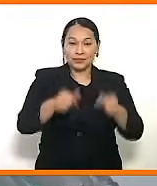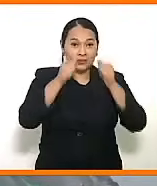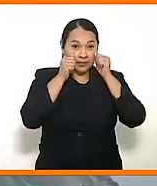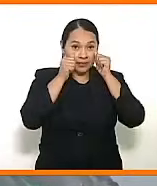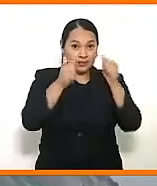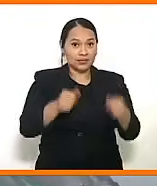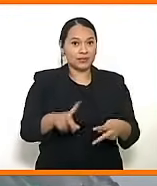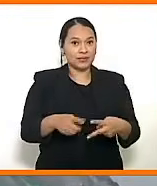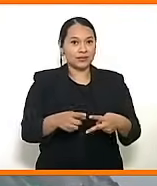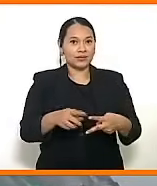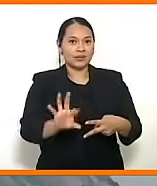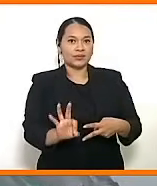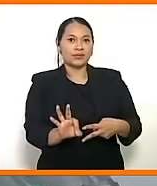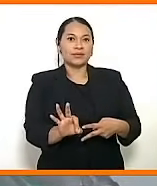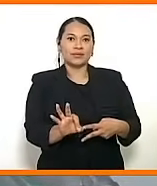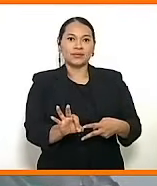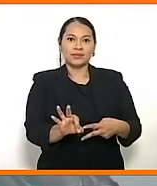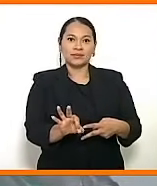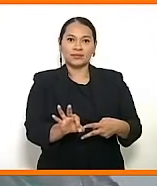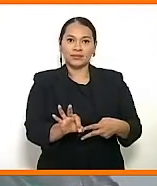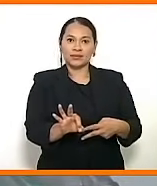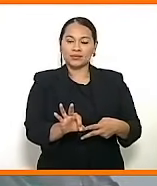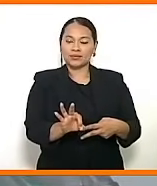este es el 9, tu segundo dígito.